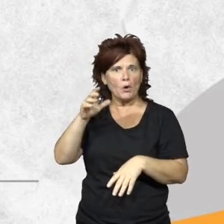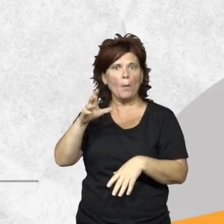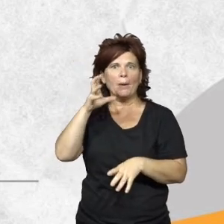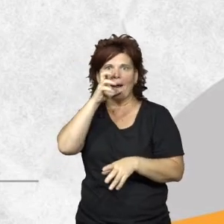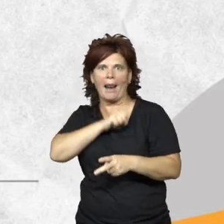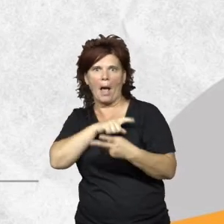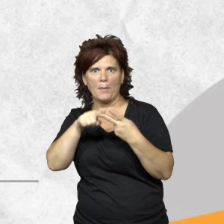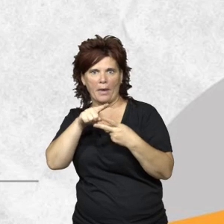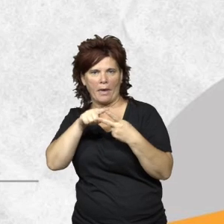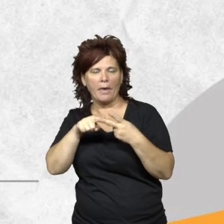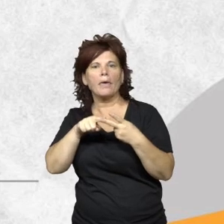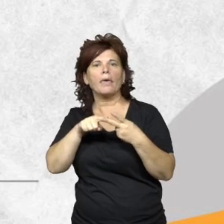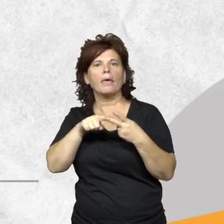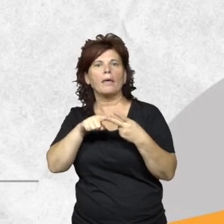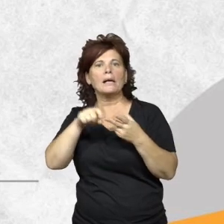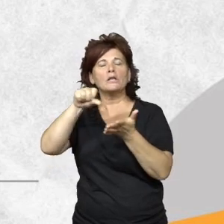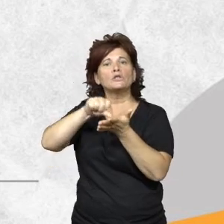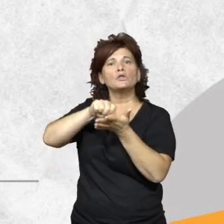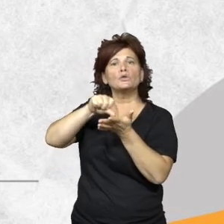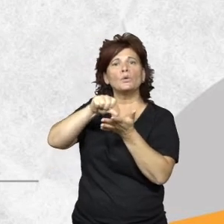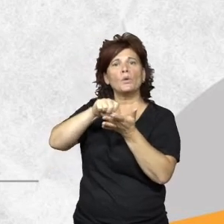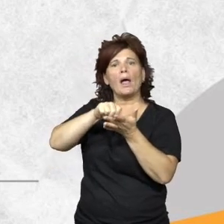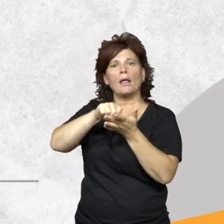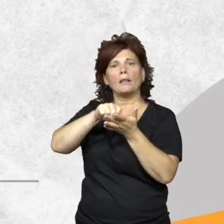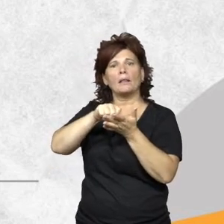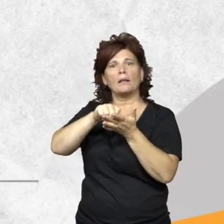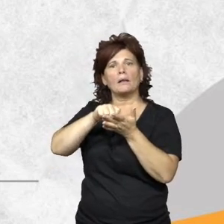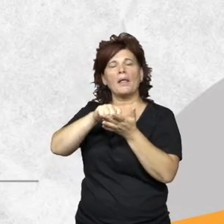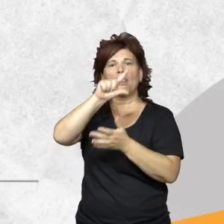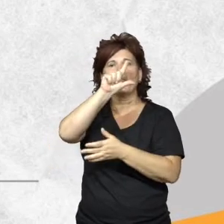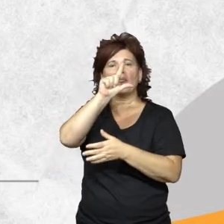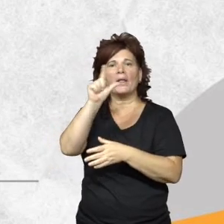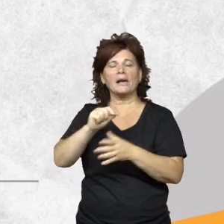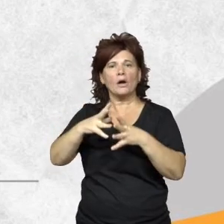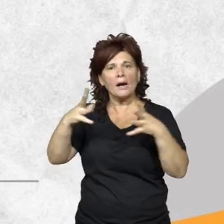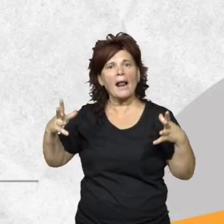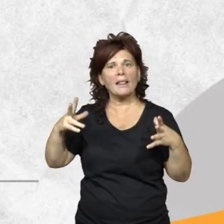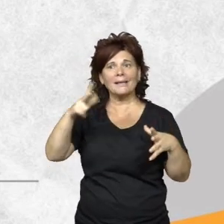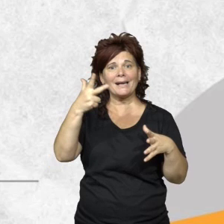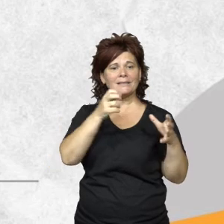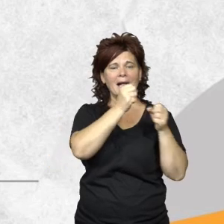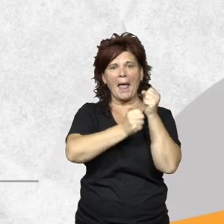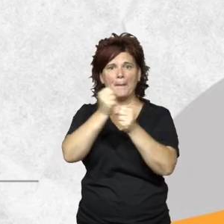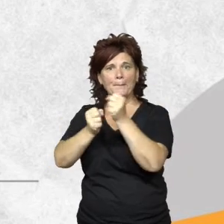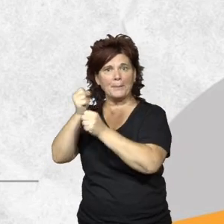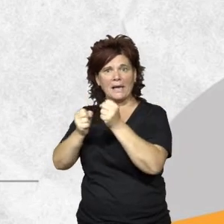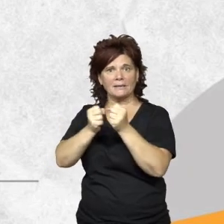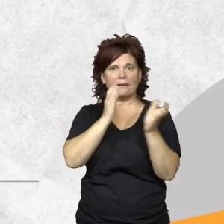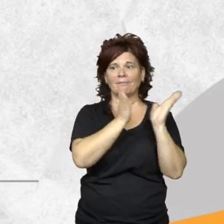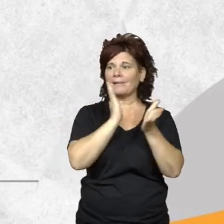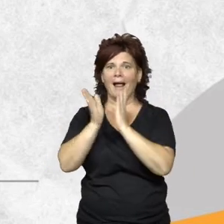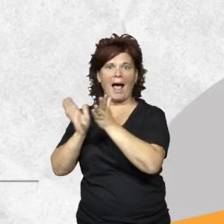y en la ciudad de Ushuaia, en la ciudad de Río Grande tenemos 3 empresas operadoras de residuos